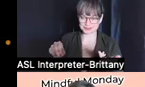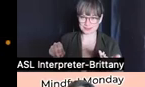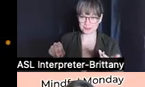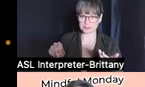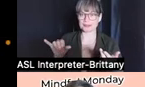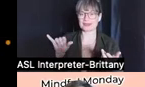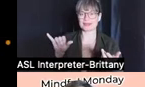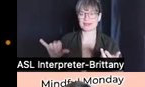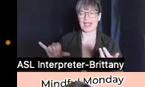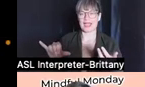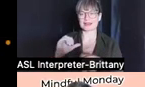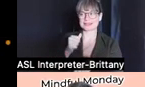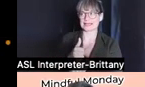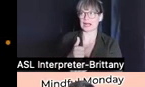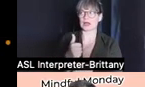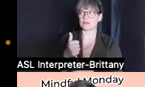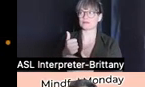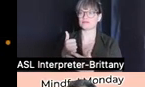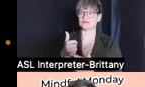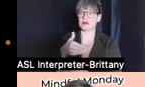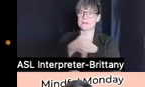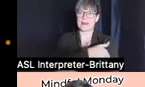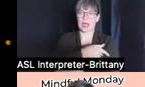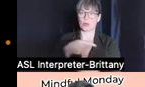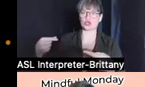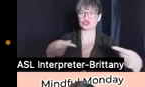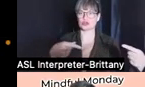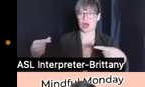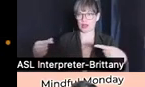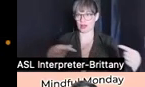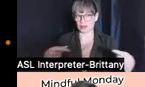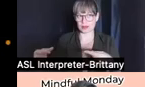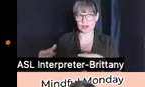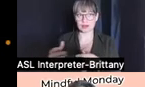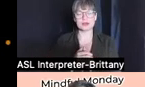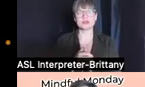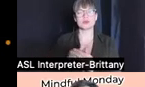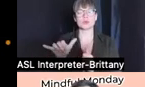no. Y eso empiezan las luchas.